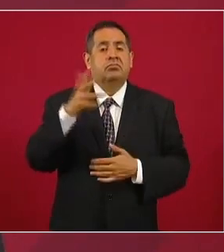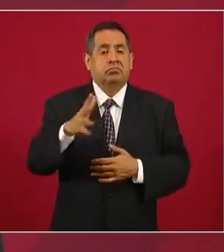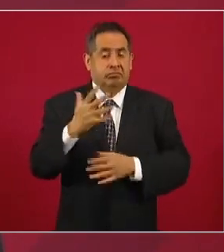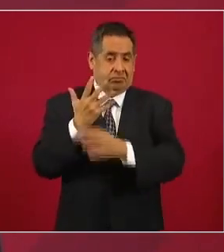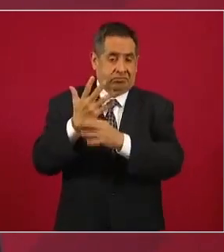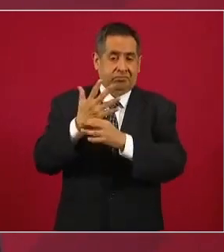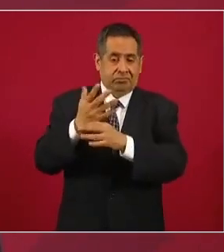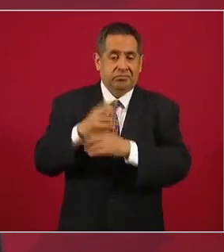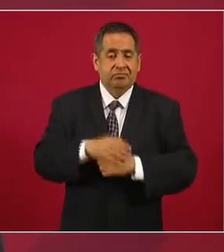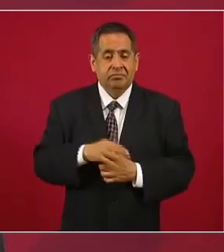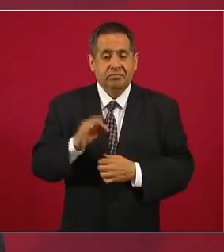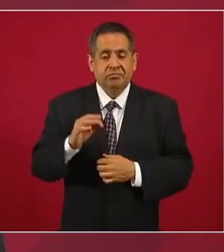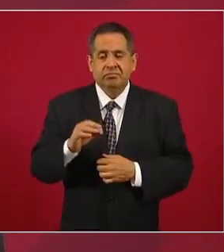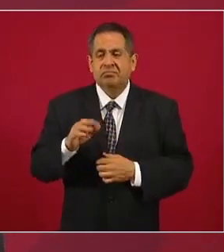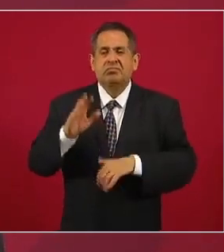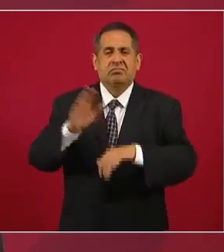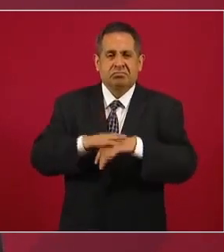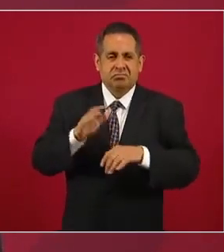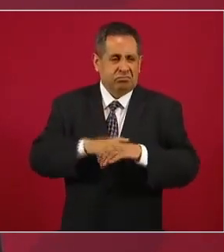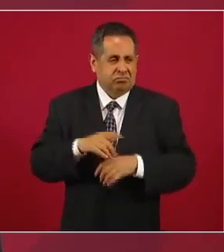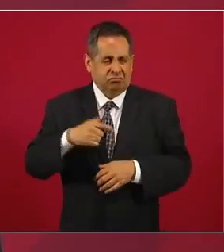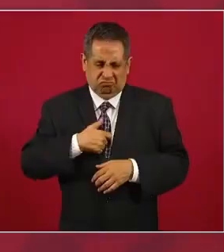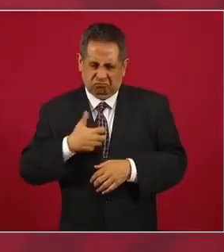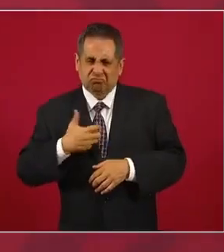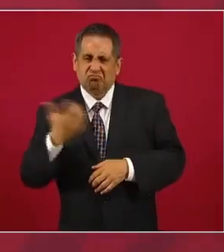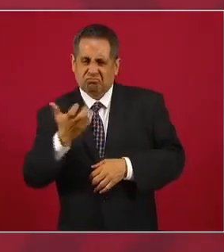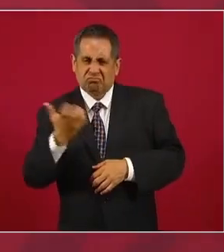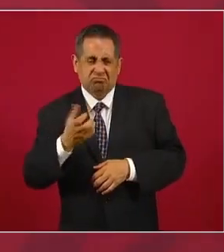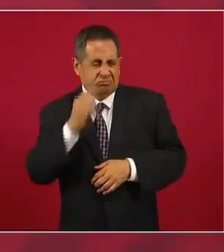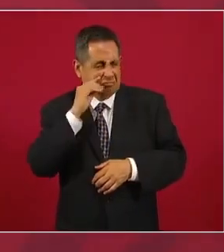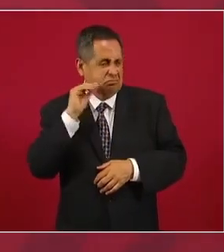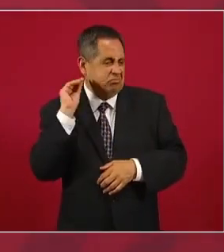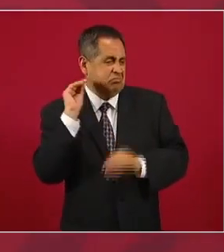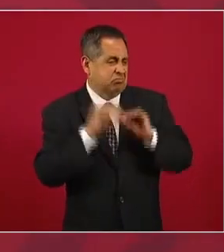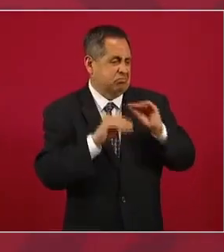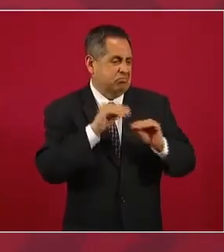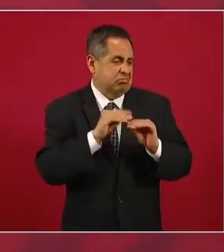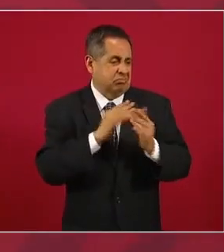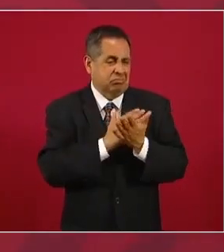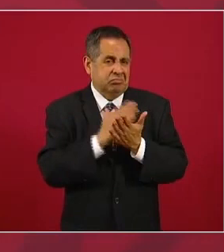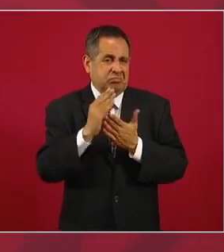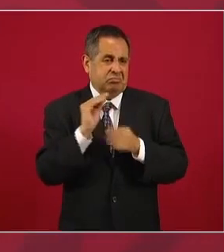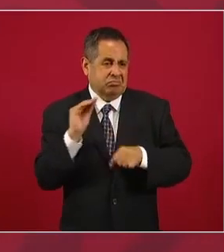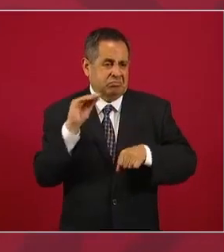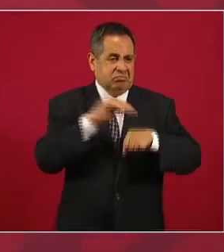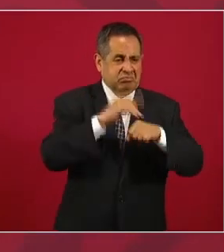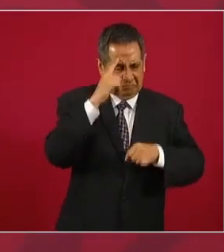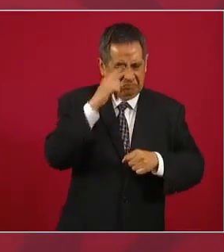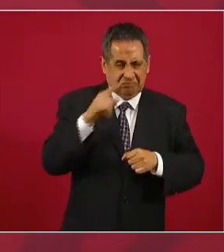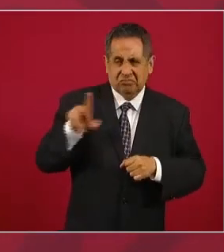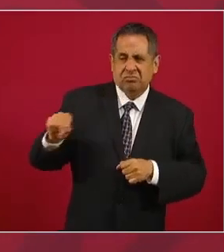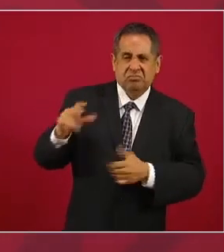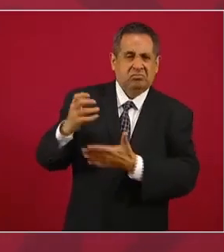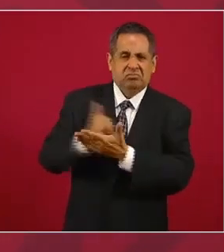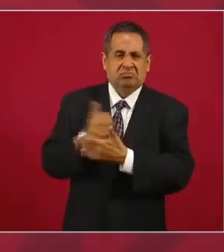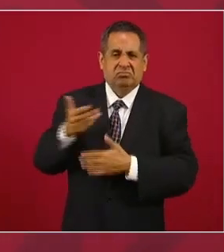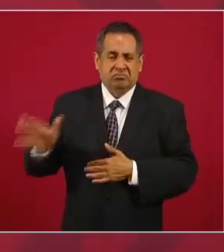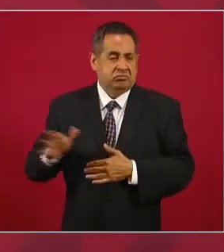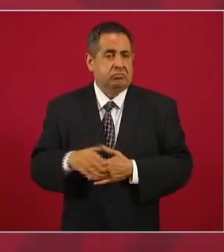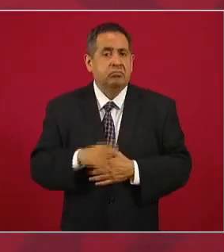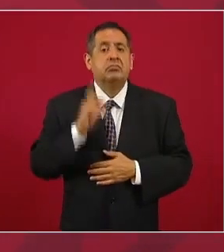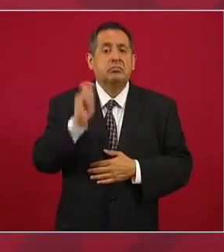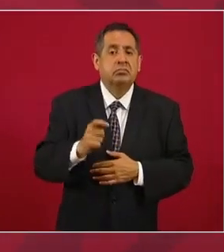cito, de haber cargado los dados del proceso electoral. De esa forma